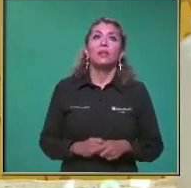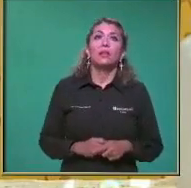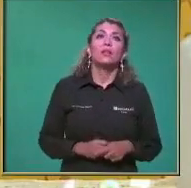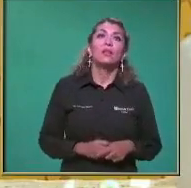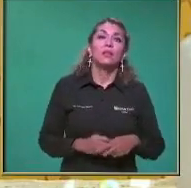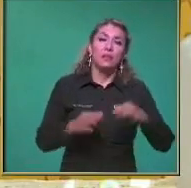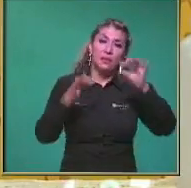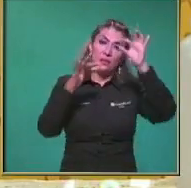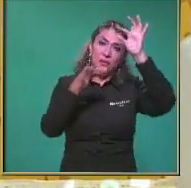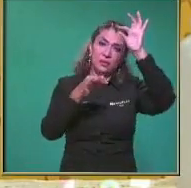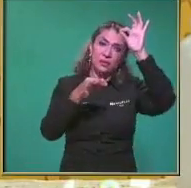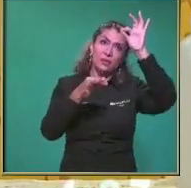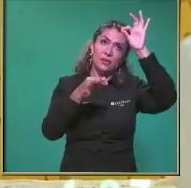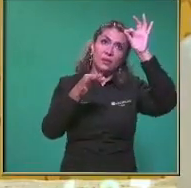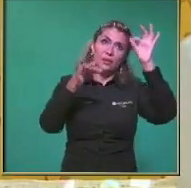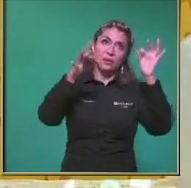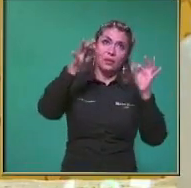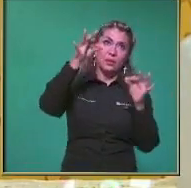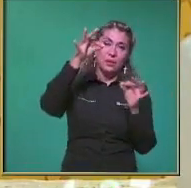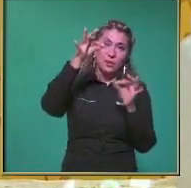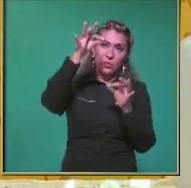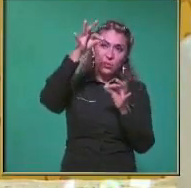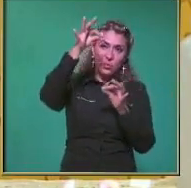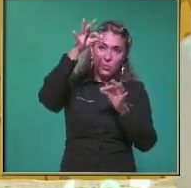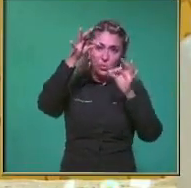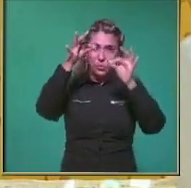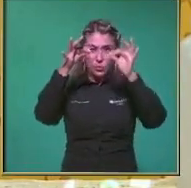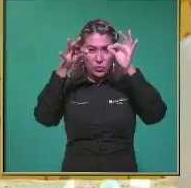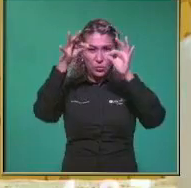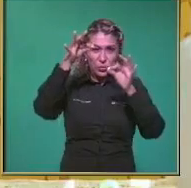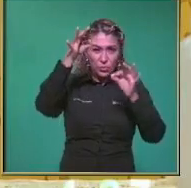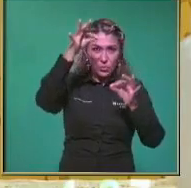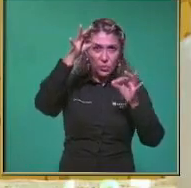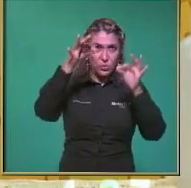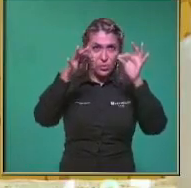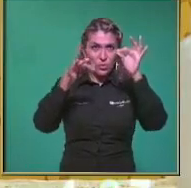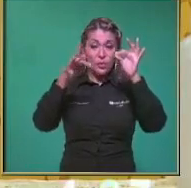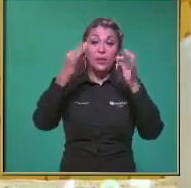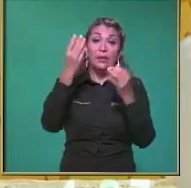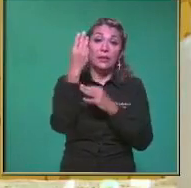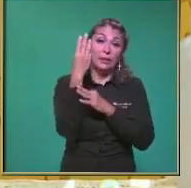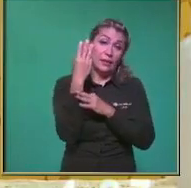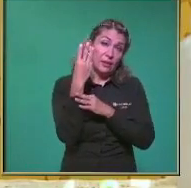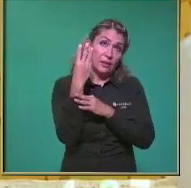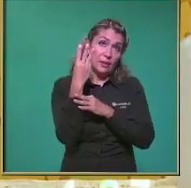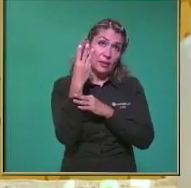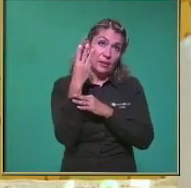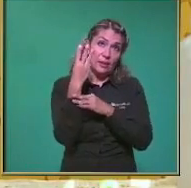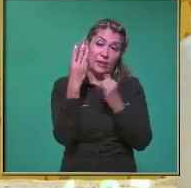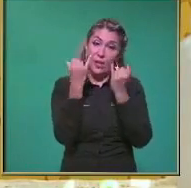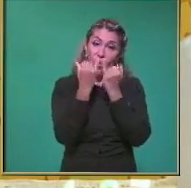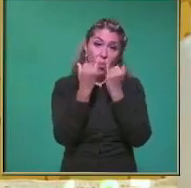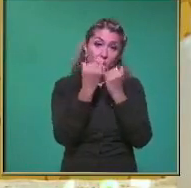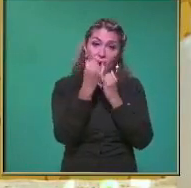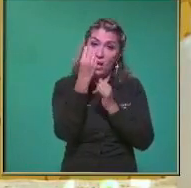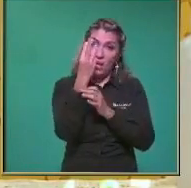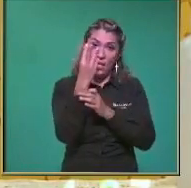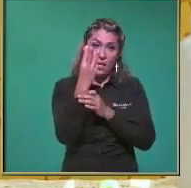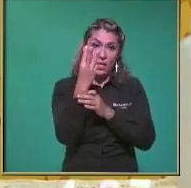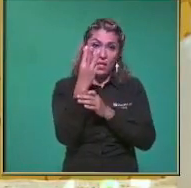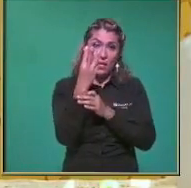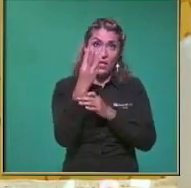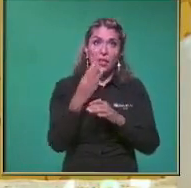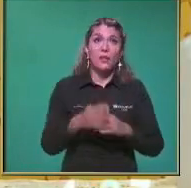Entonces vamos a tomar el listón y vamos a ir moviéndolo de tal manera que se puedan formar tres pedazos